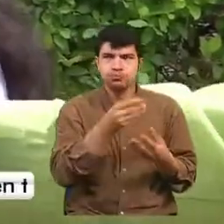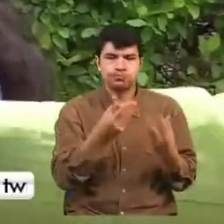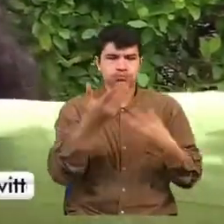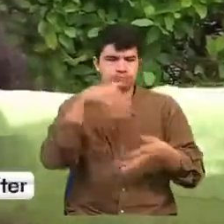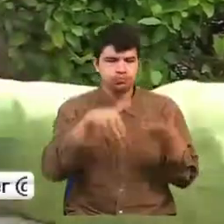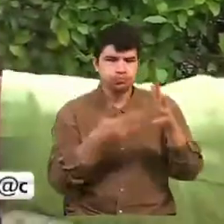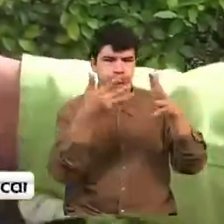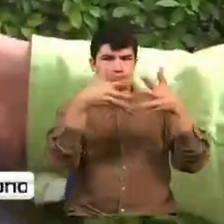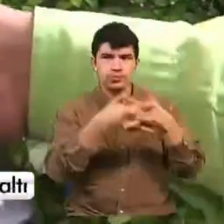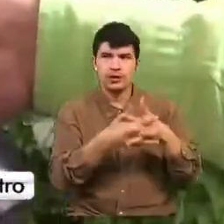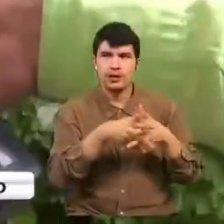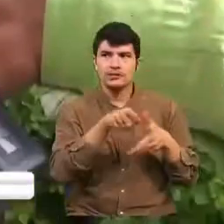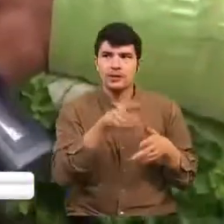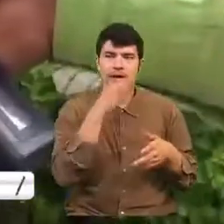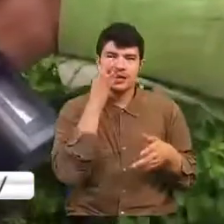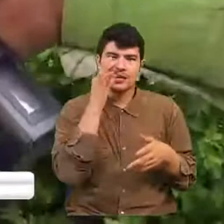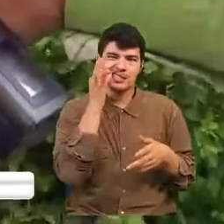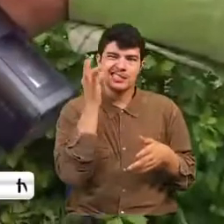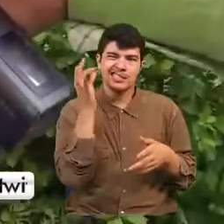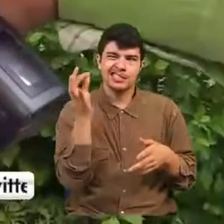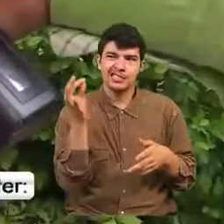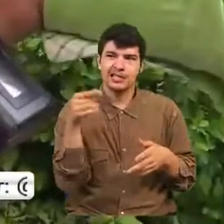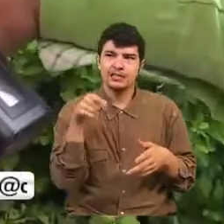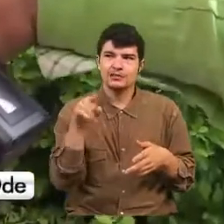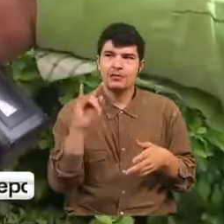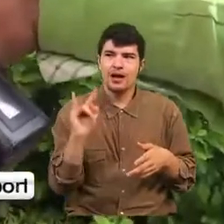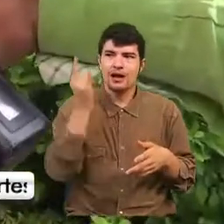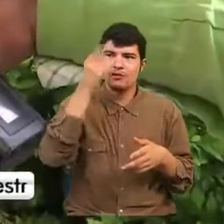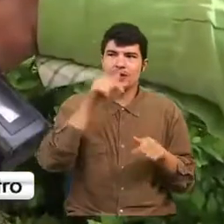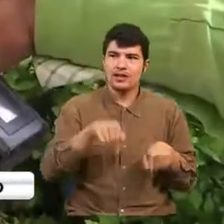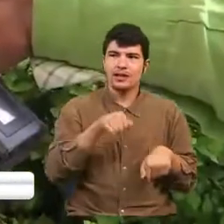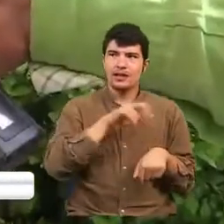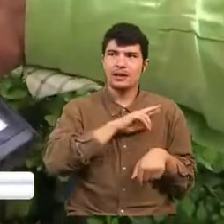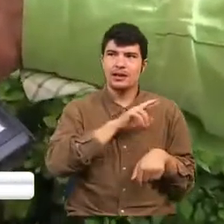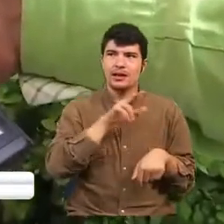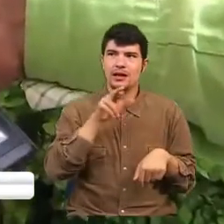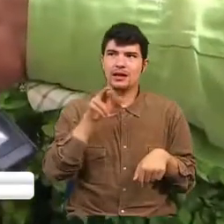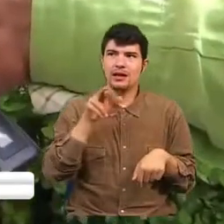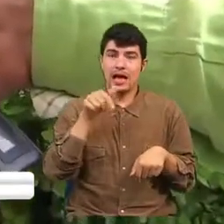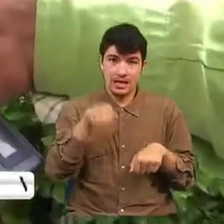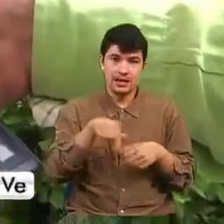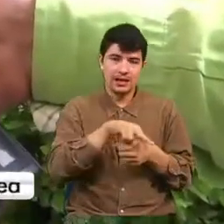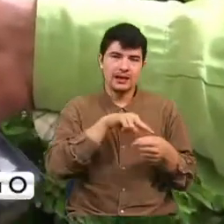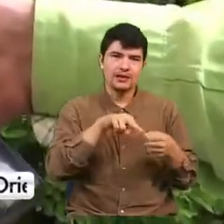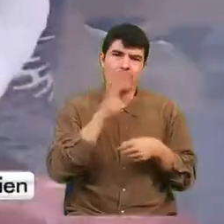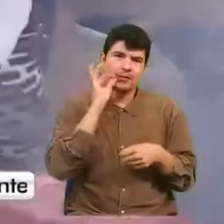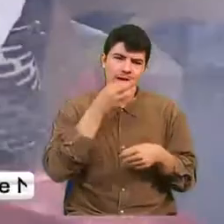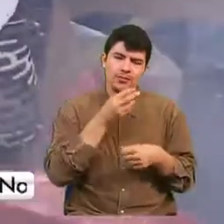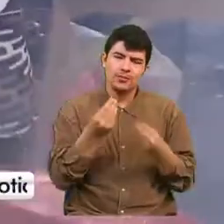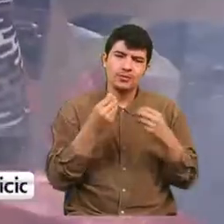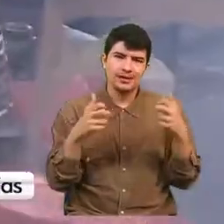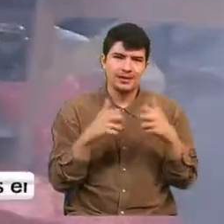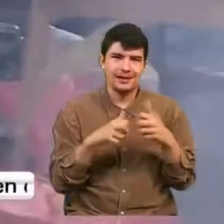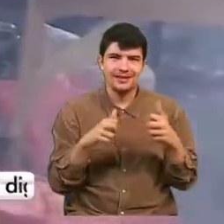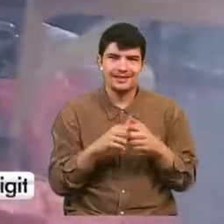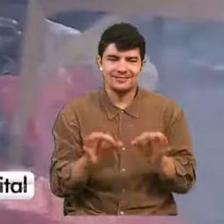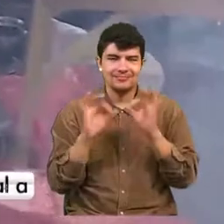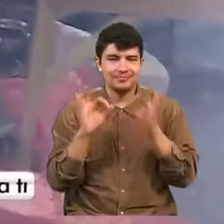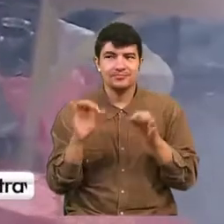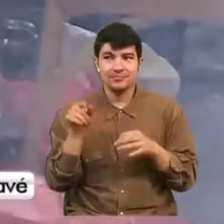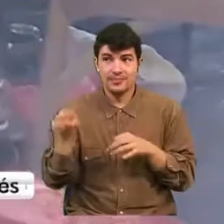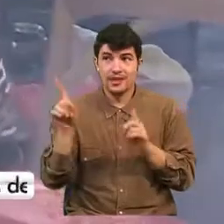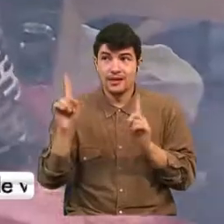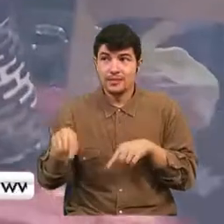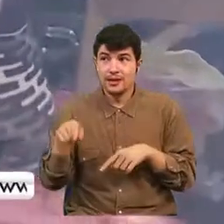queso. Se mezcla con queso y es algo de nuestra región, muy rico y muy sabroso y con mucha energía. Al igual que la